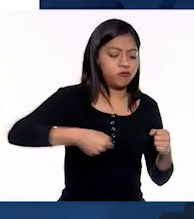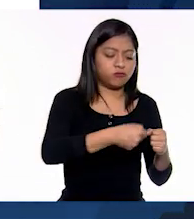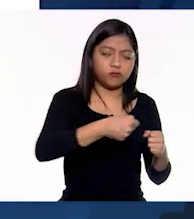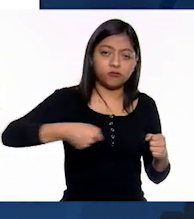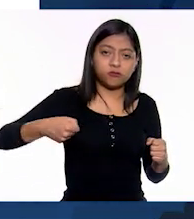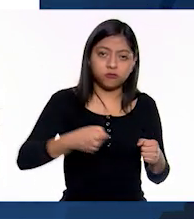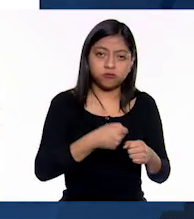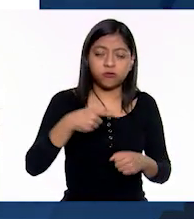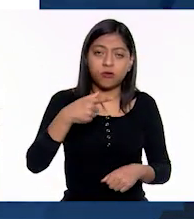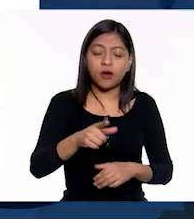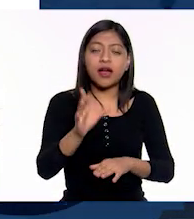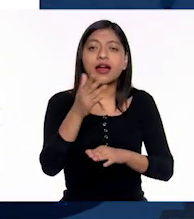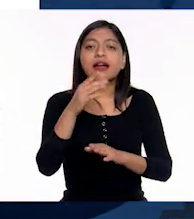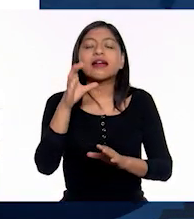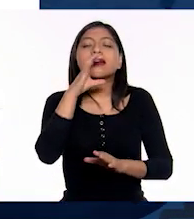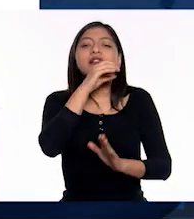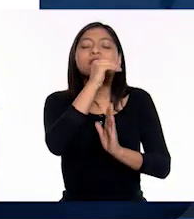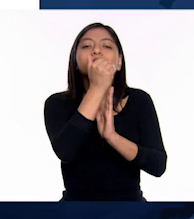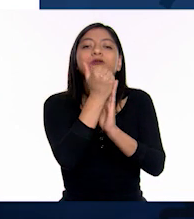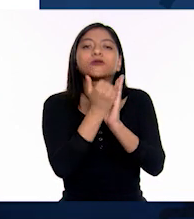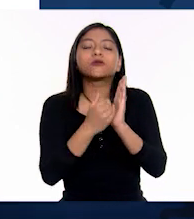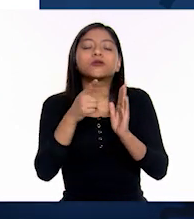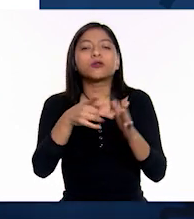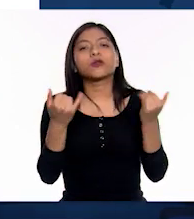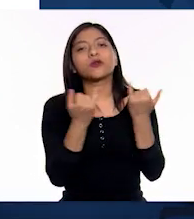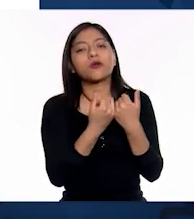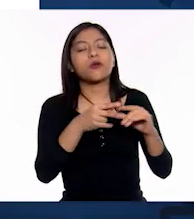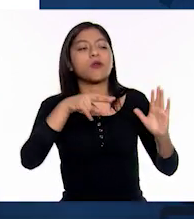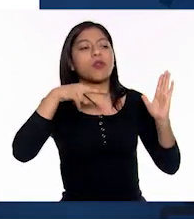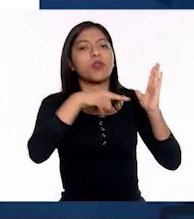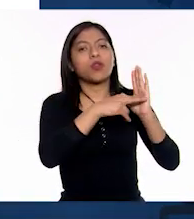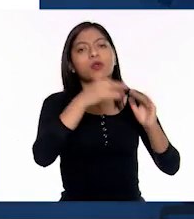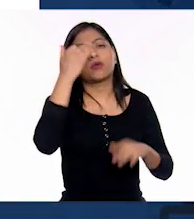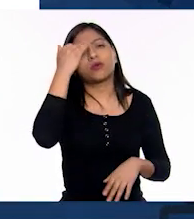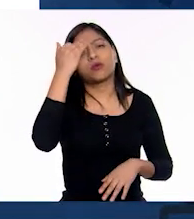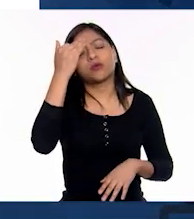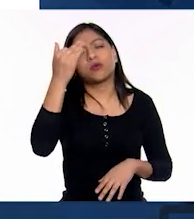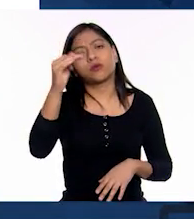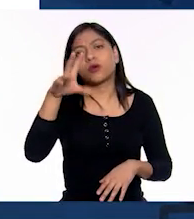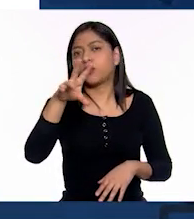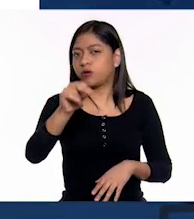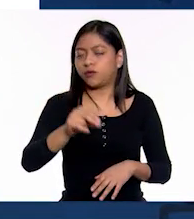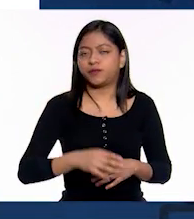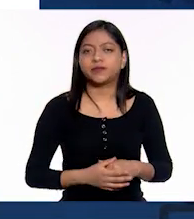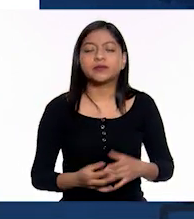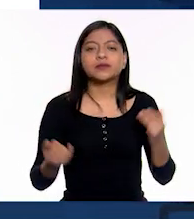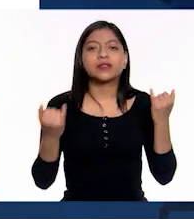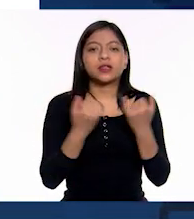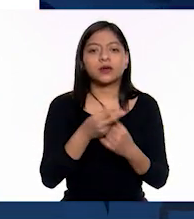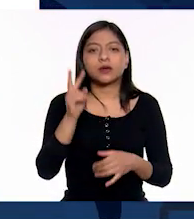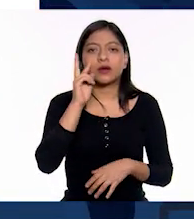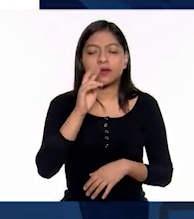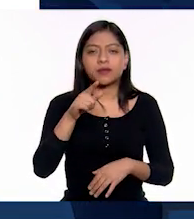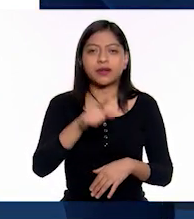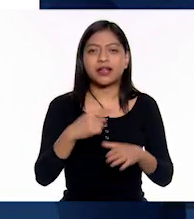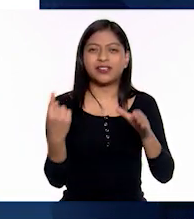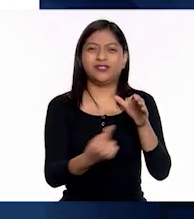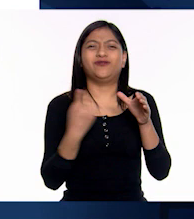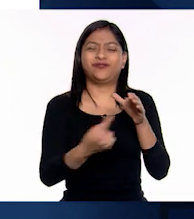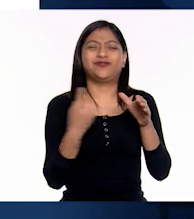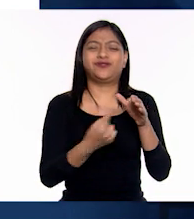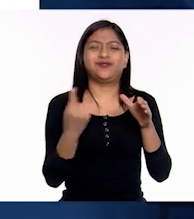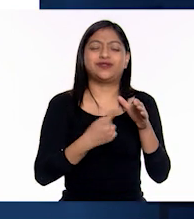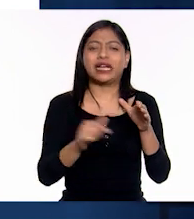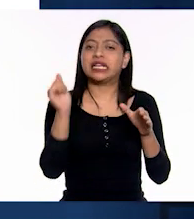el nivel de calor bajo y no dejar conectada la plancha si no se usa. Verificar que las aspas de la licuadora siempre